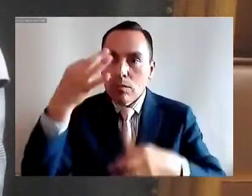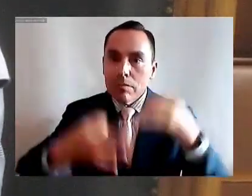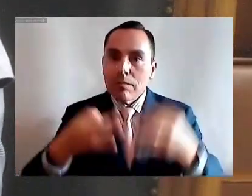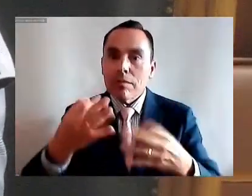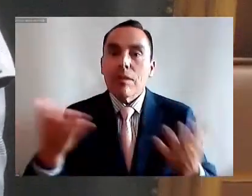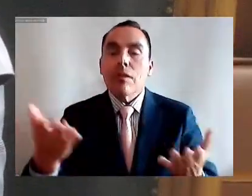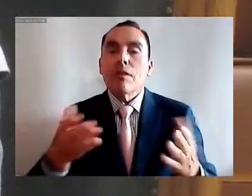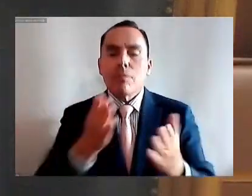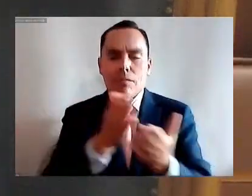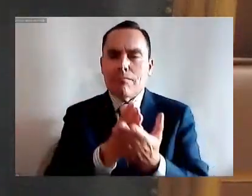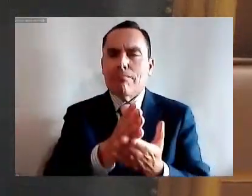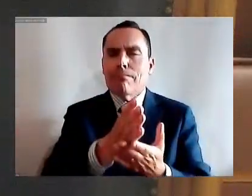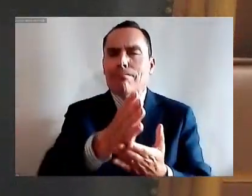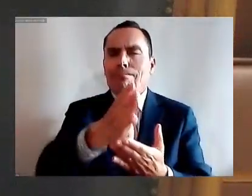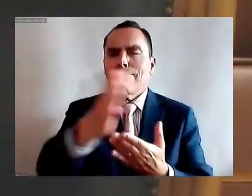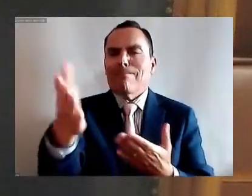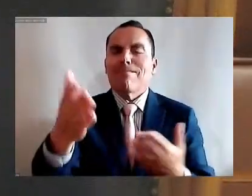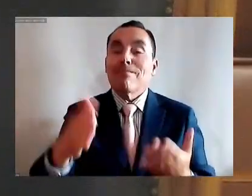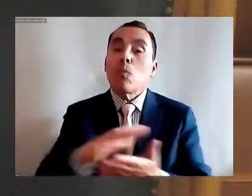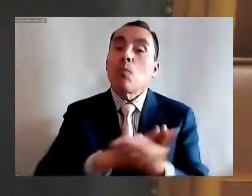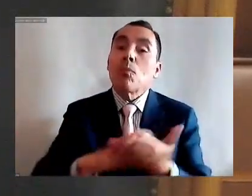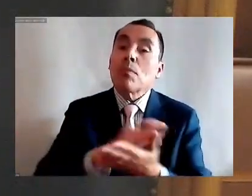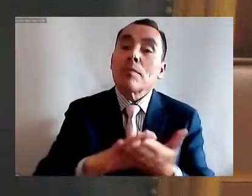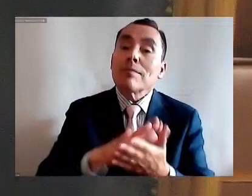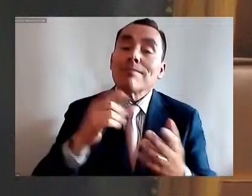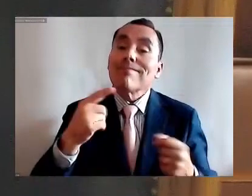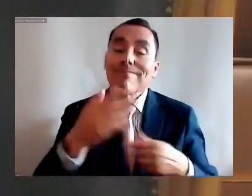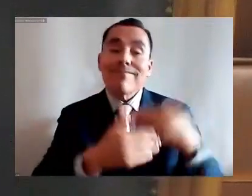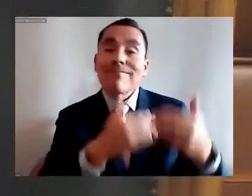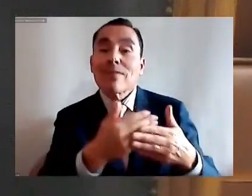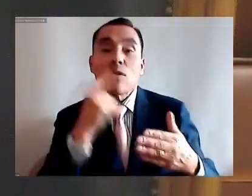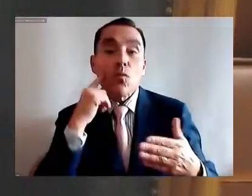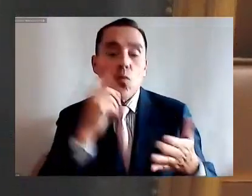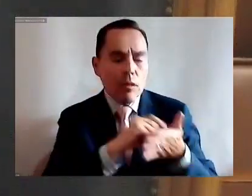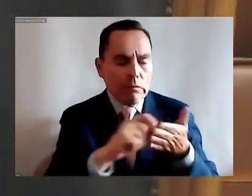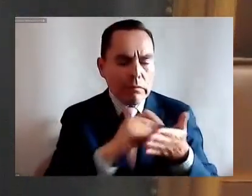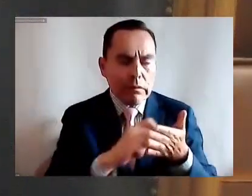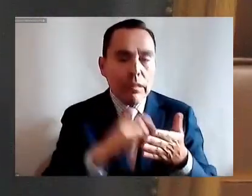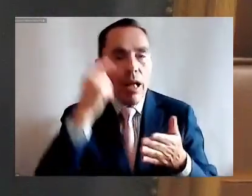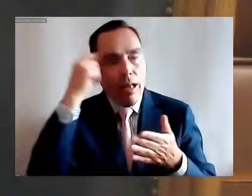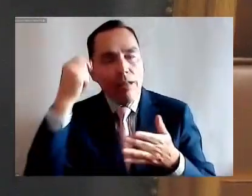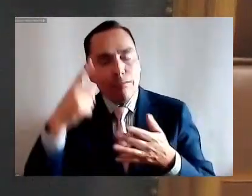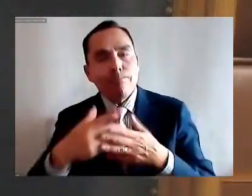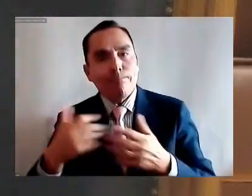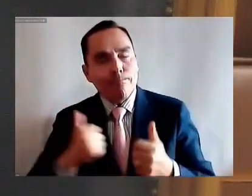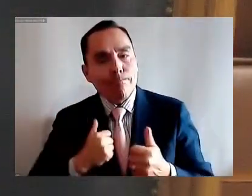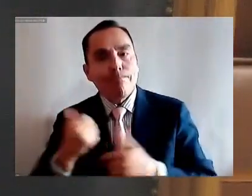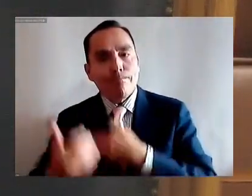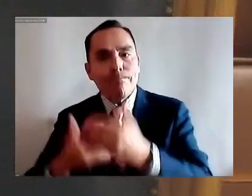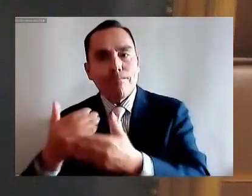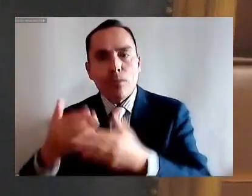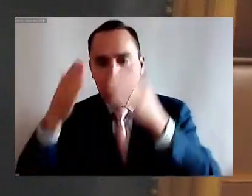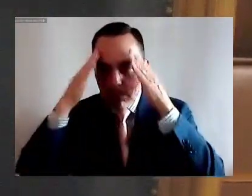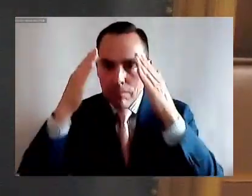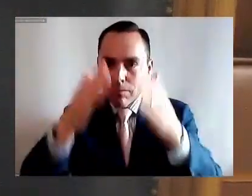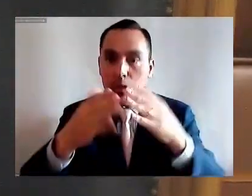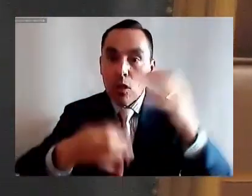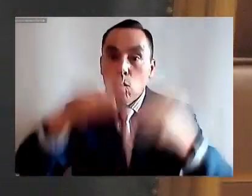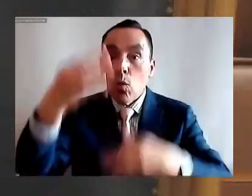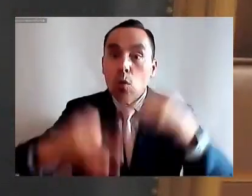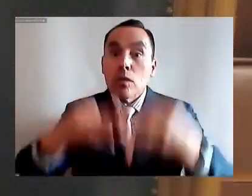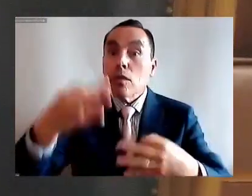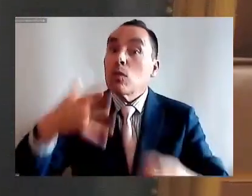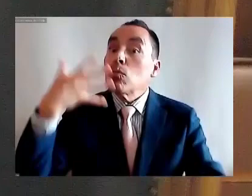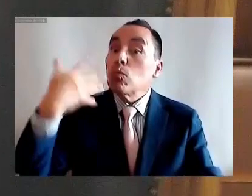acción tendientes a desarrollar herramientas teóricas y prácticas para incorporar perspectiva de género en la administración de justicia, y al alero